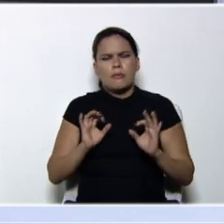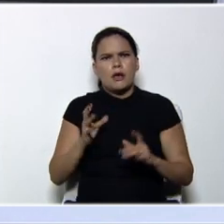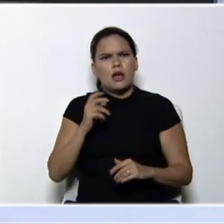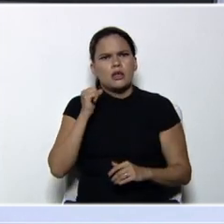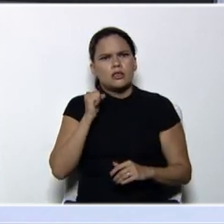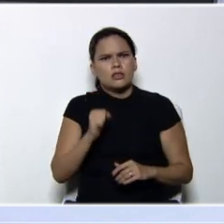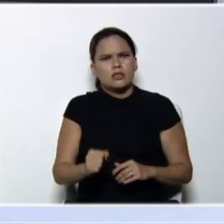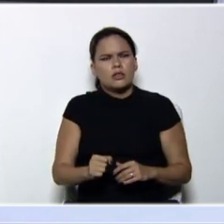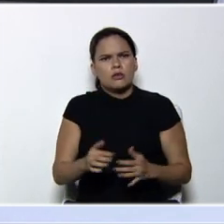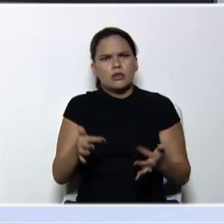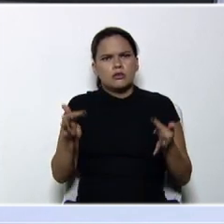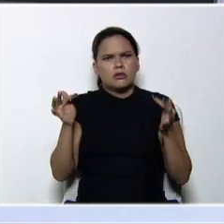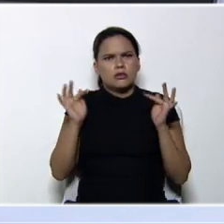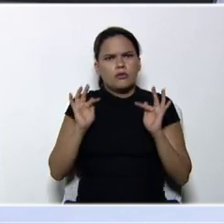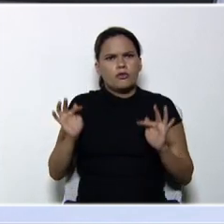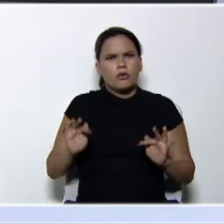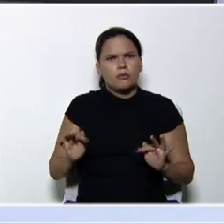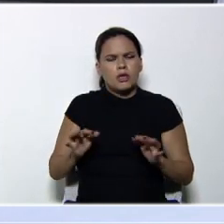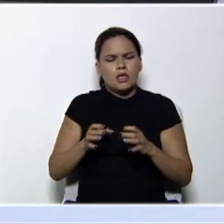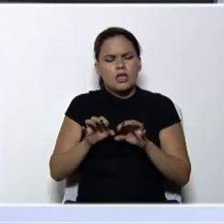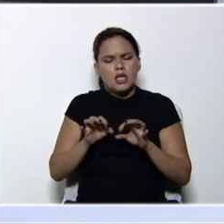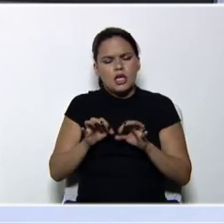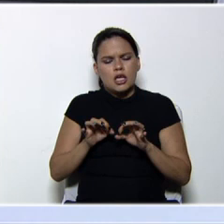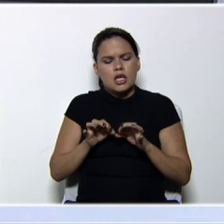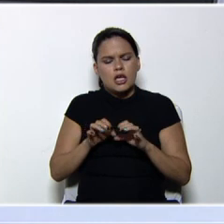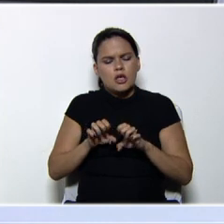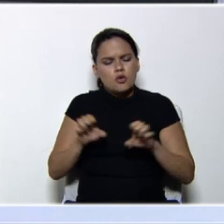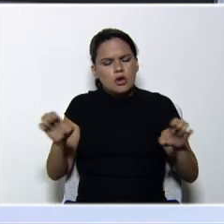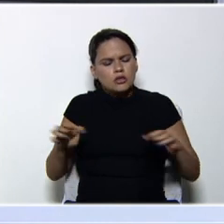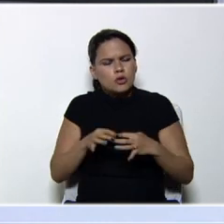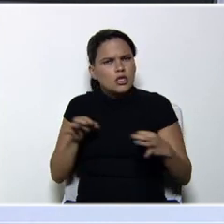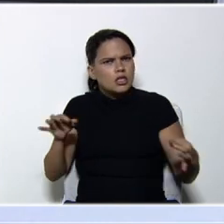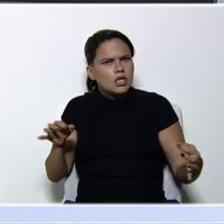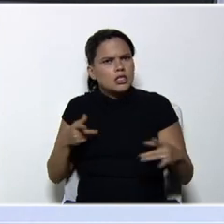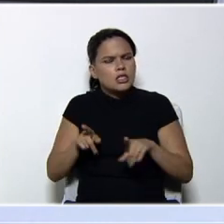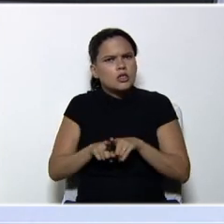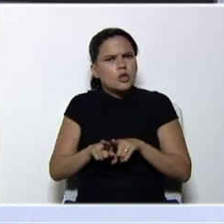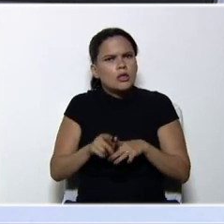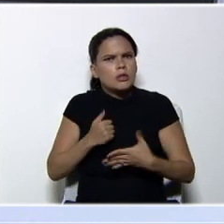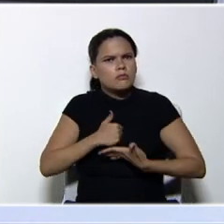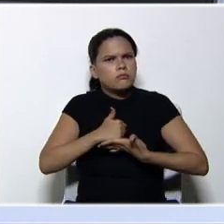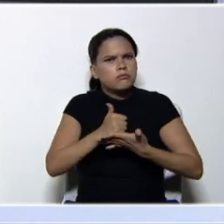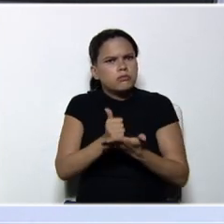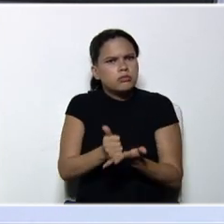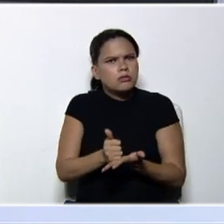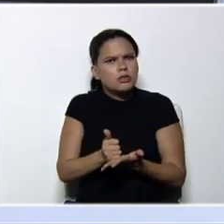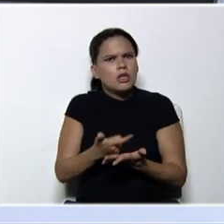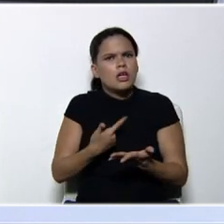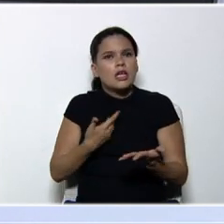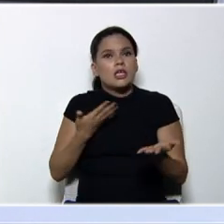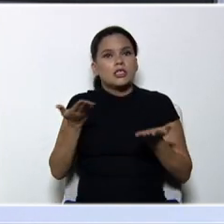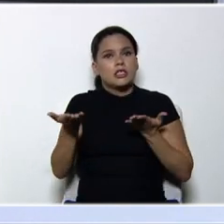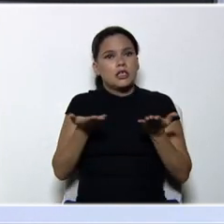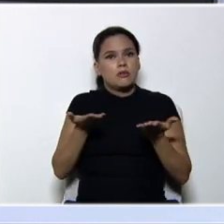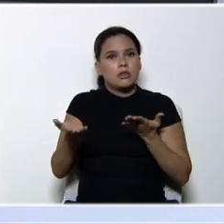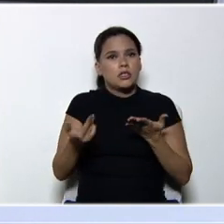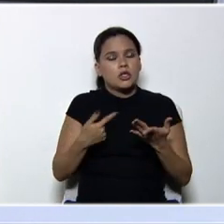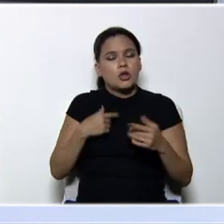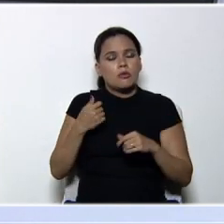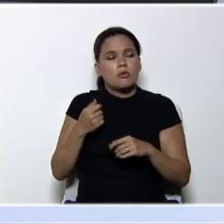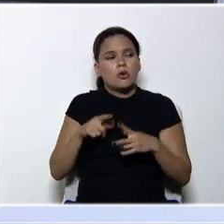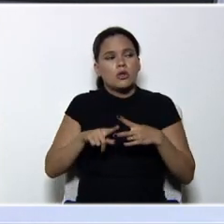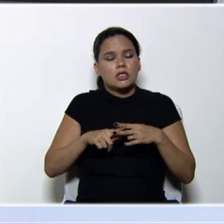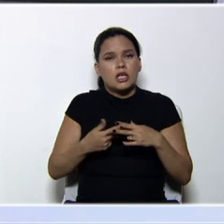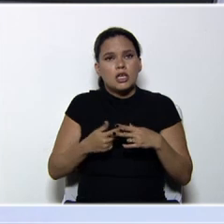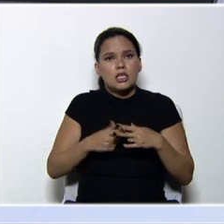garantiza la modalidad de educación a distancia, sino que además permite que servicios como los talleres de educación